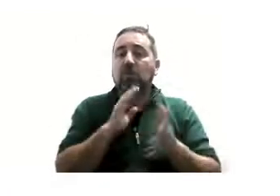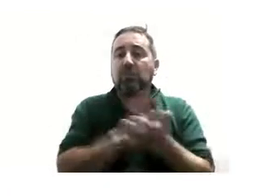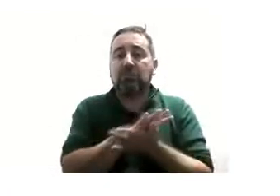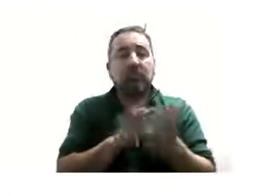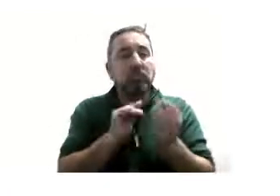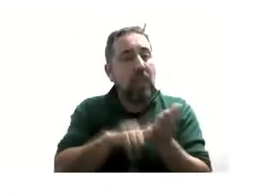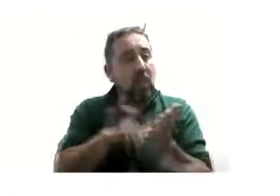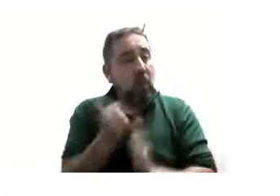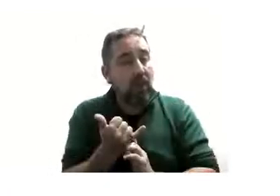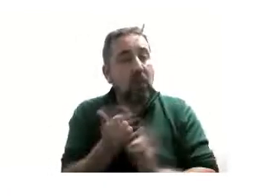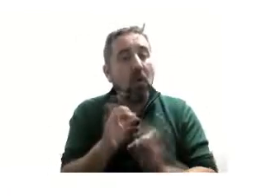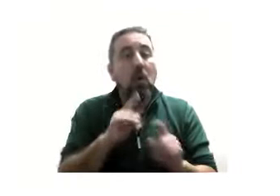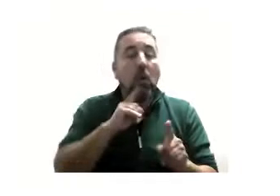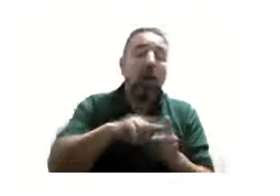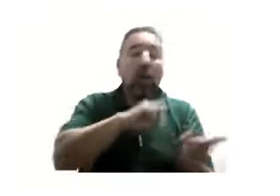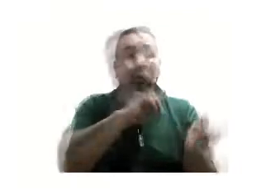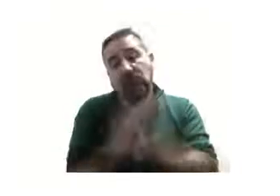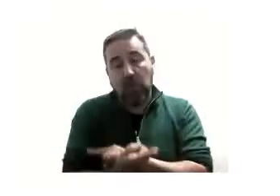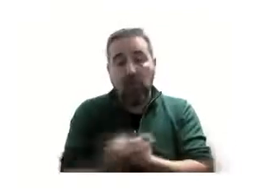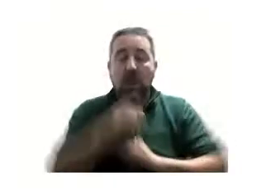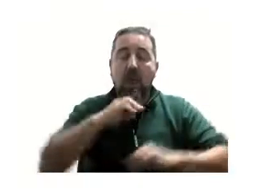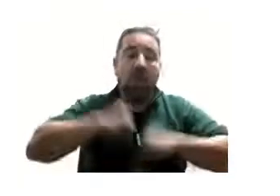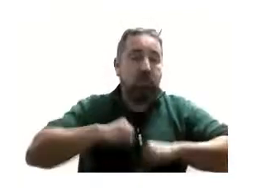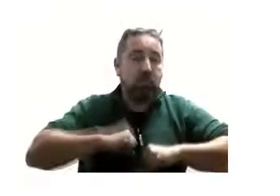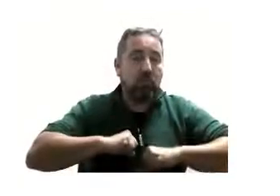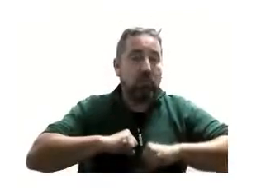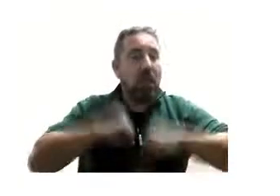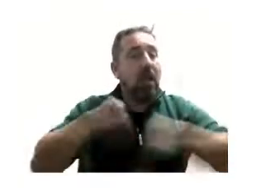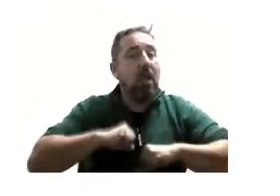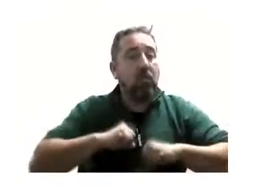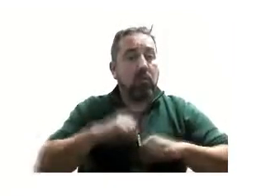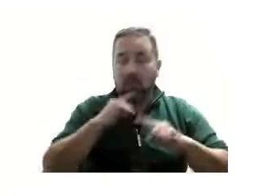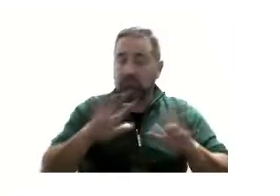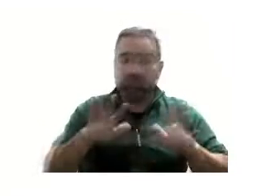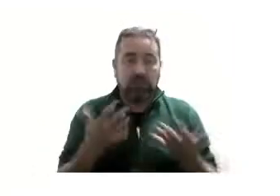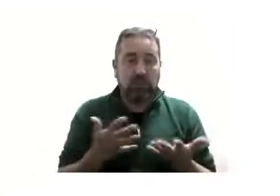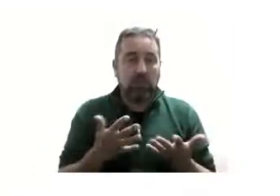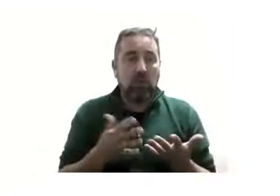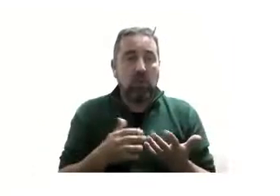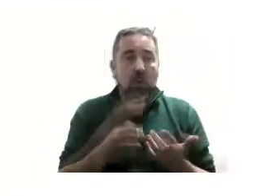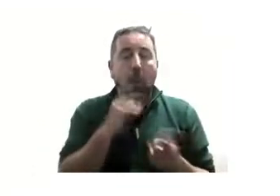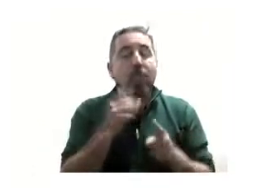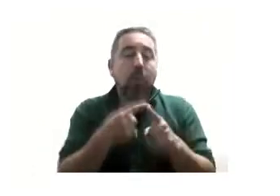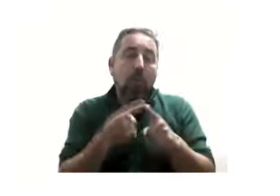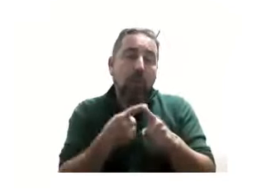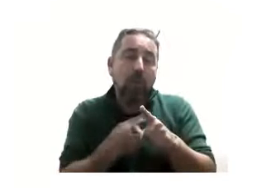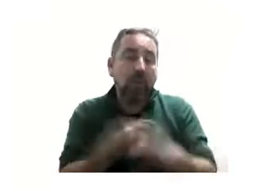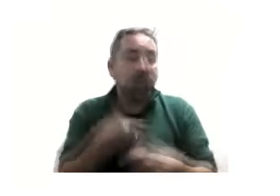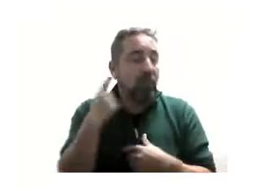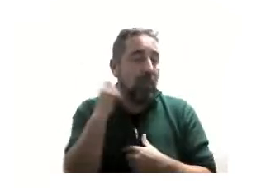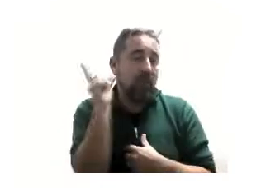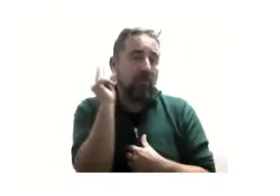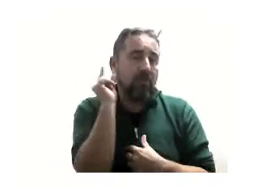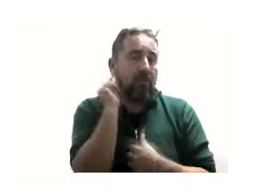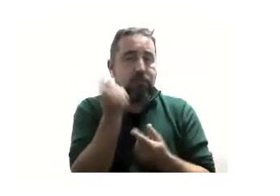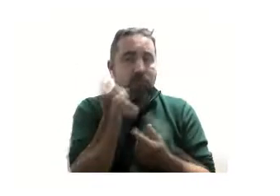normalmente. O la situación contraria, un adulto que de forma brusca o fundamentalmente de forma progresiva va perdiendo la audición